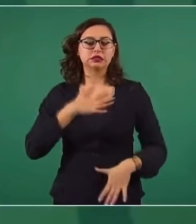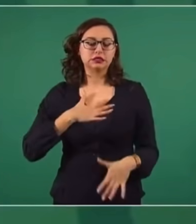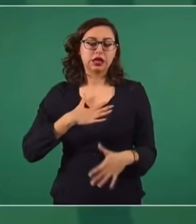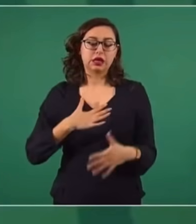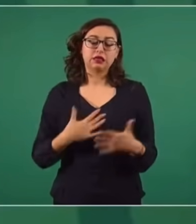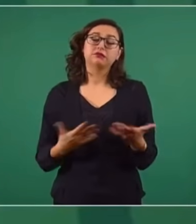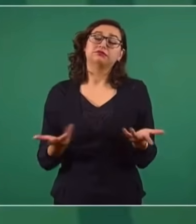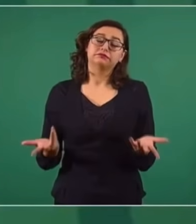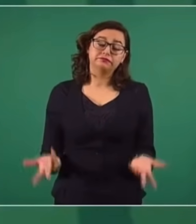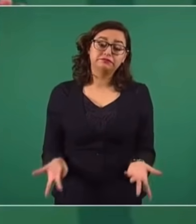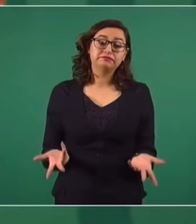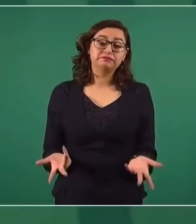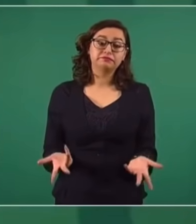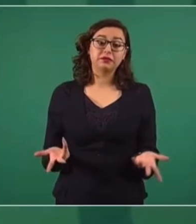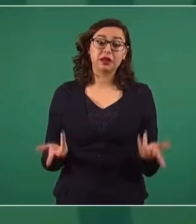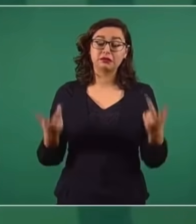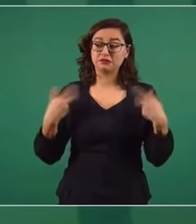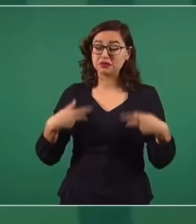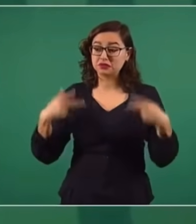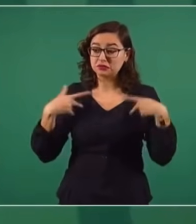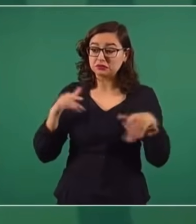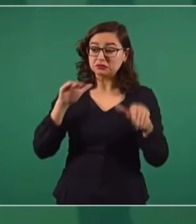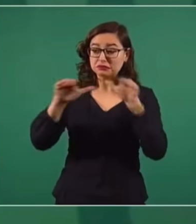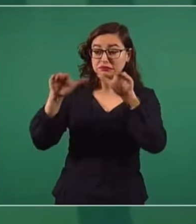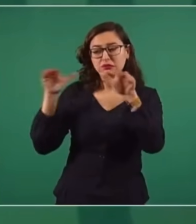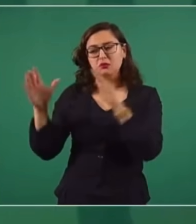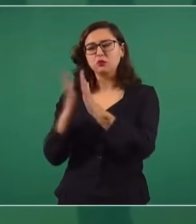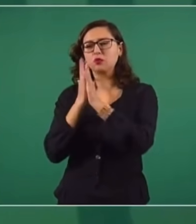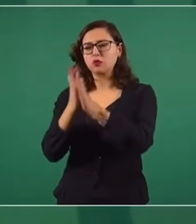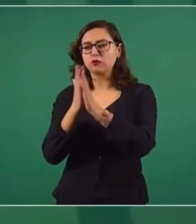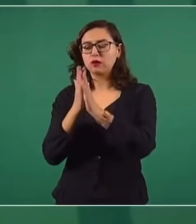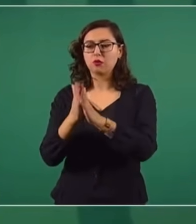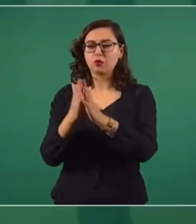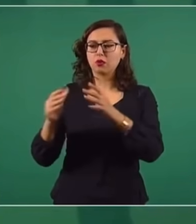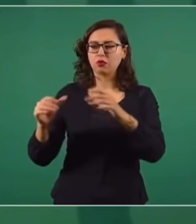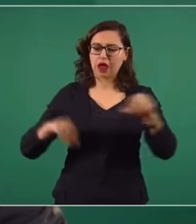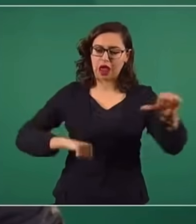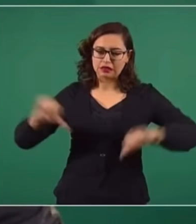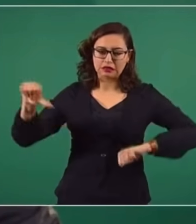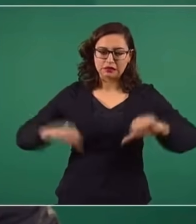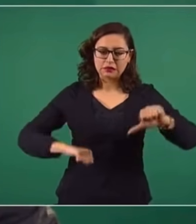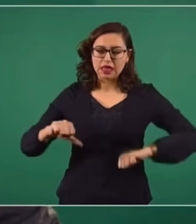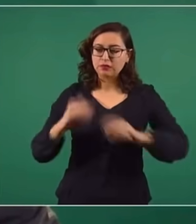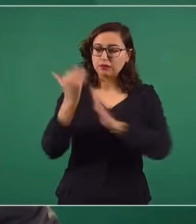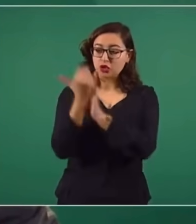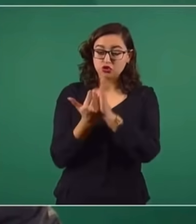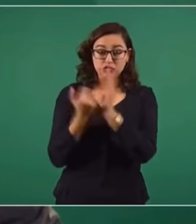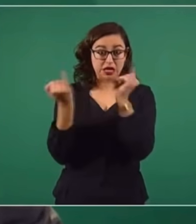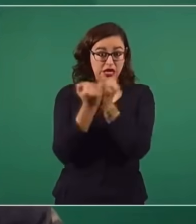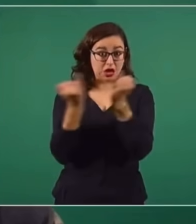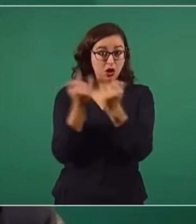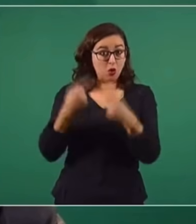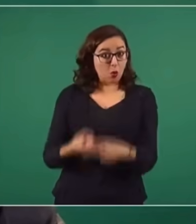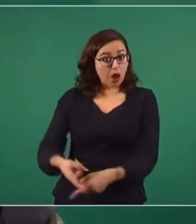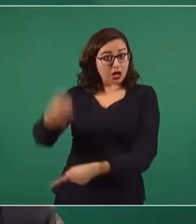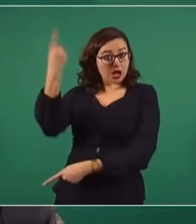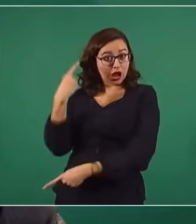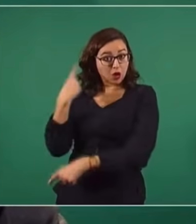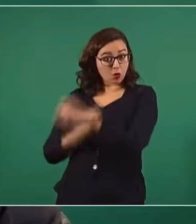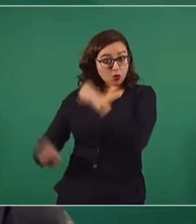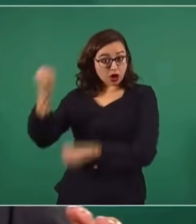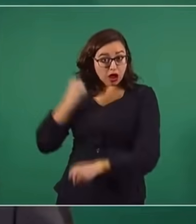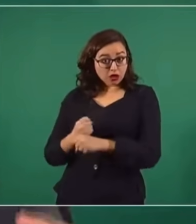pedir a la sociedad en términos de reducción de la movilidad no es lo mismo hoy que era a lo que era en febrero de